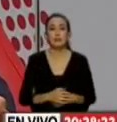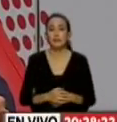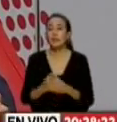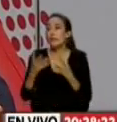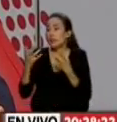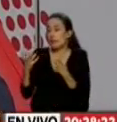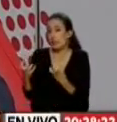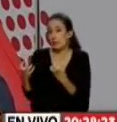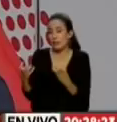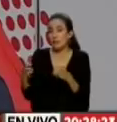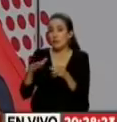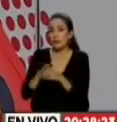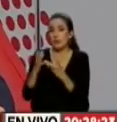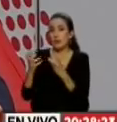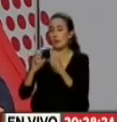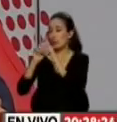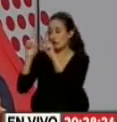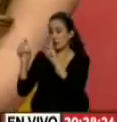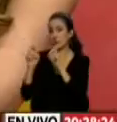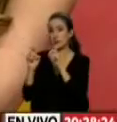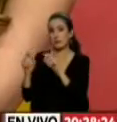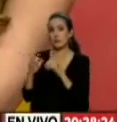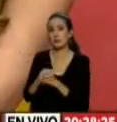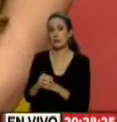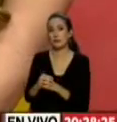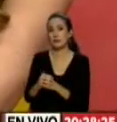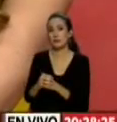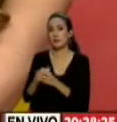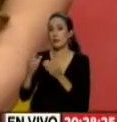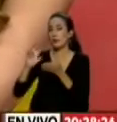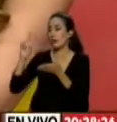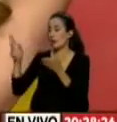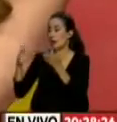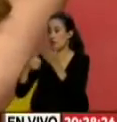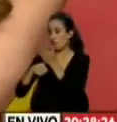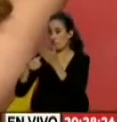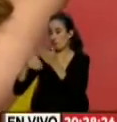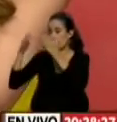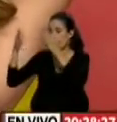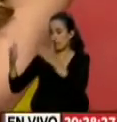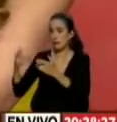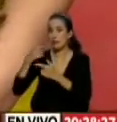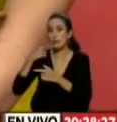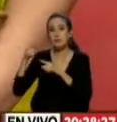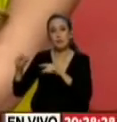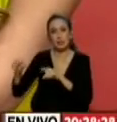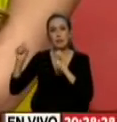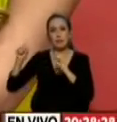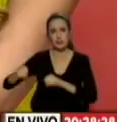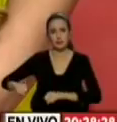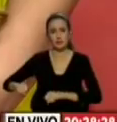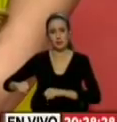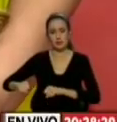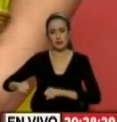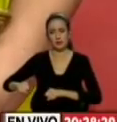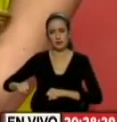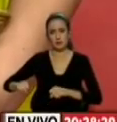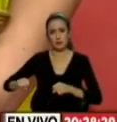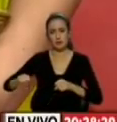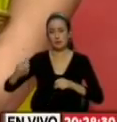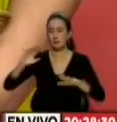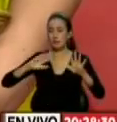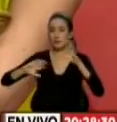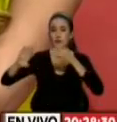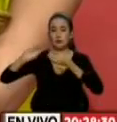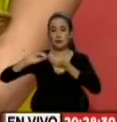quería, para complementar precisamente estos datos muy importantes, el viceministro del Interior, Andrés de la Vega, también él ha generado el número de ciudadanos